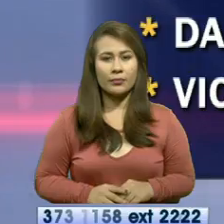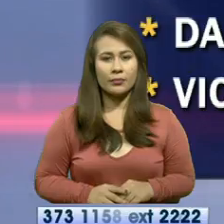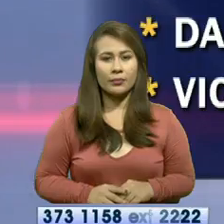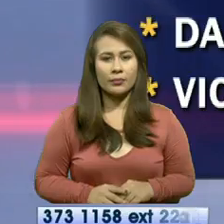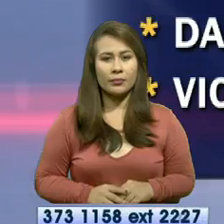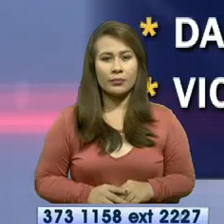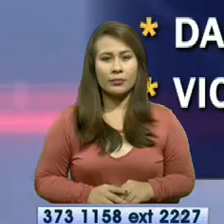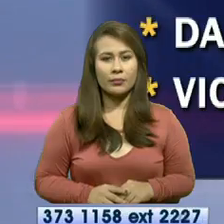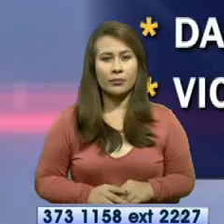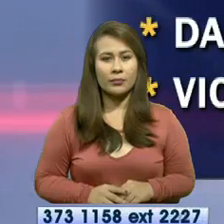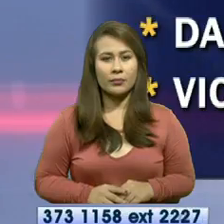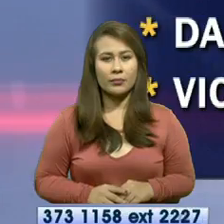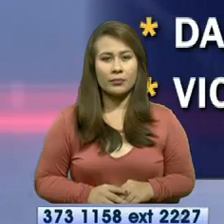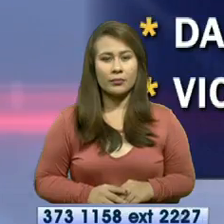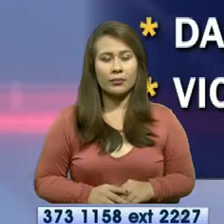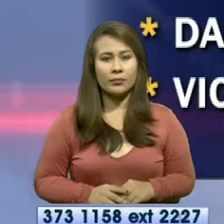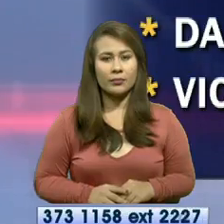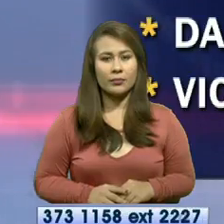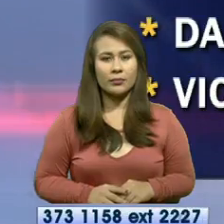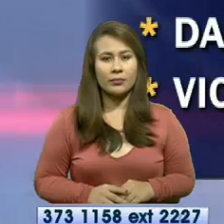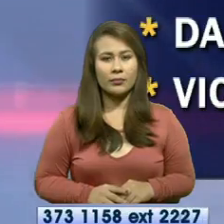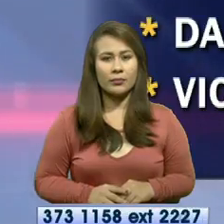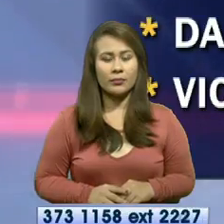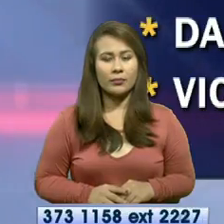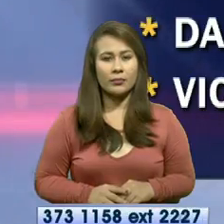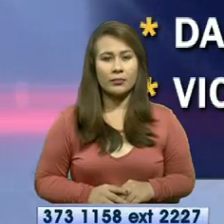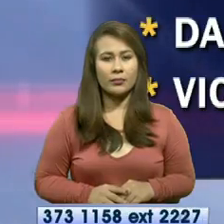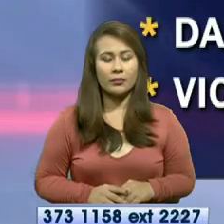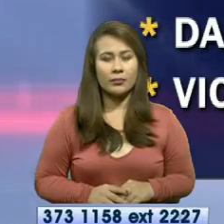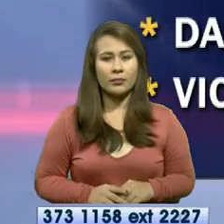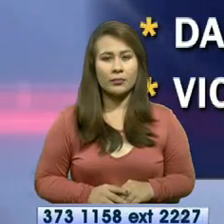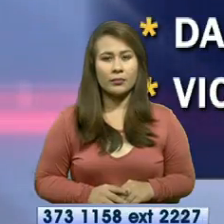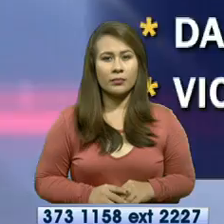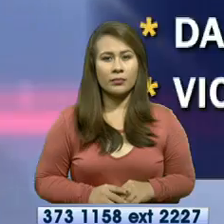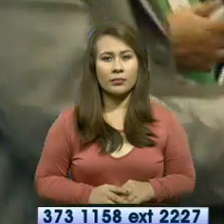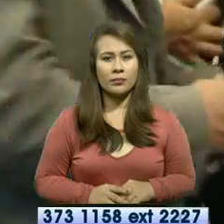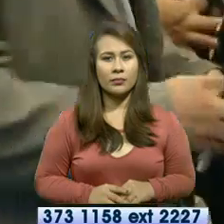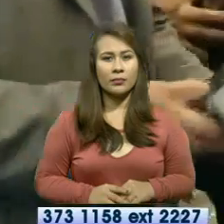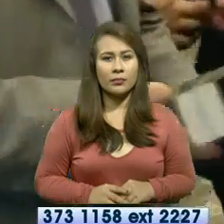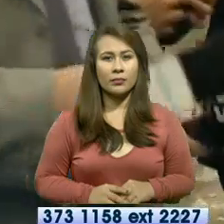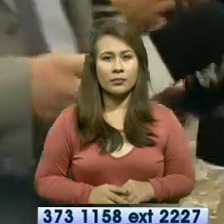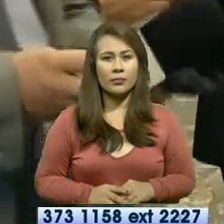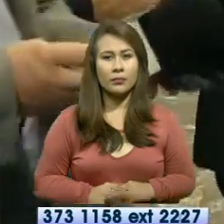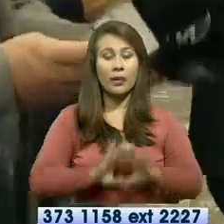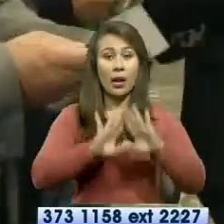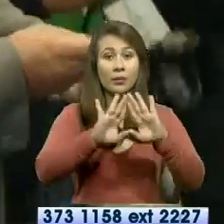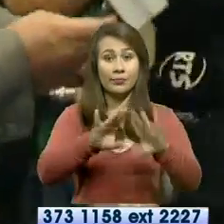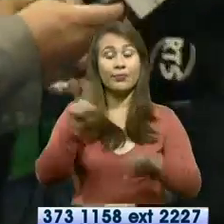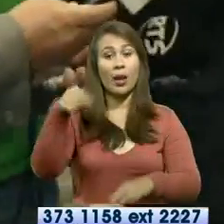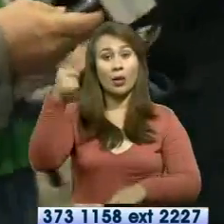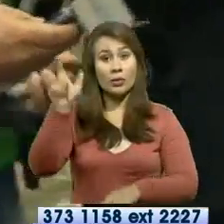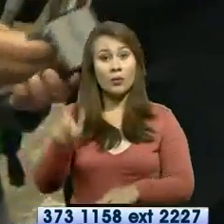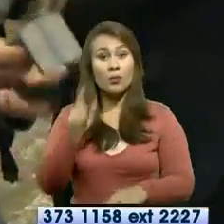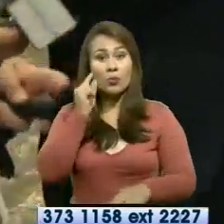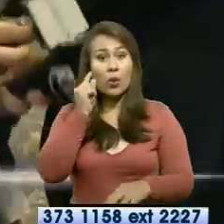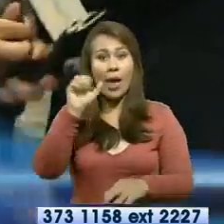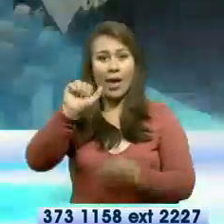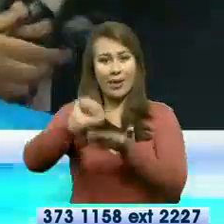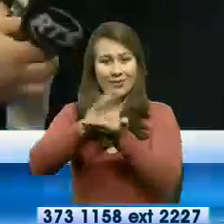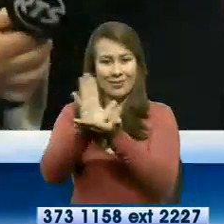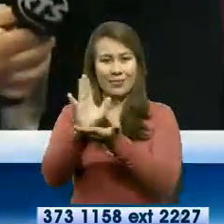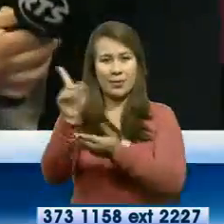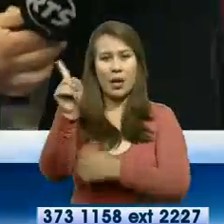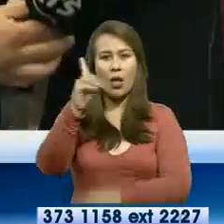por el Partido Social Cristiano. Por Alianza País aún no se conocen nombres. Por otra parte, la asambleísta Doris Solís confirmó